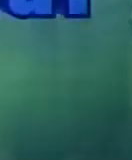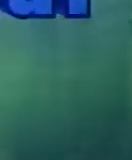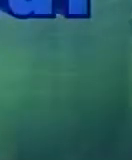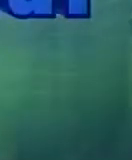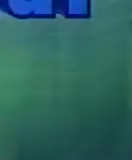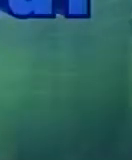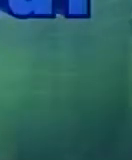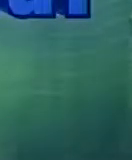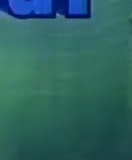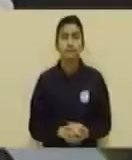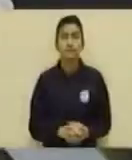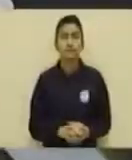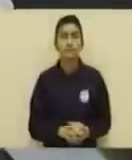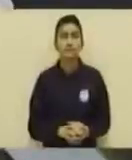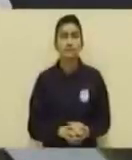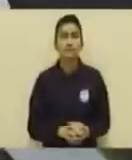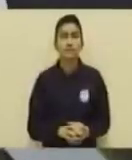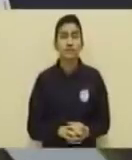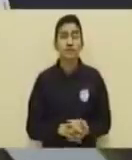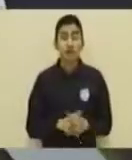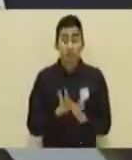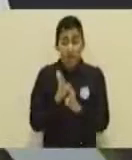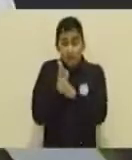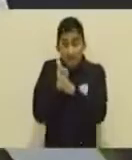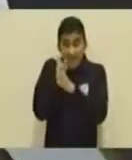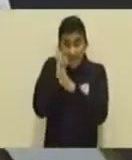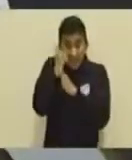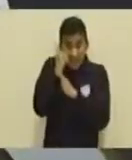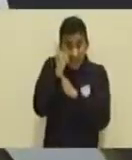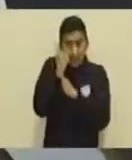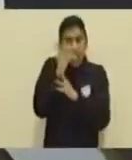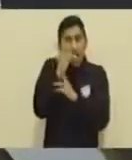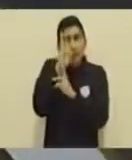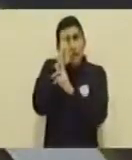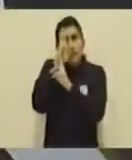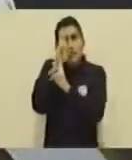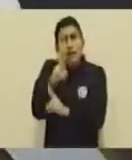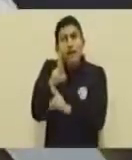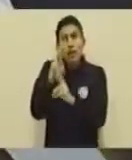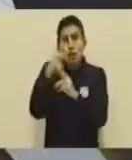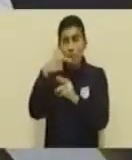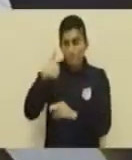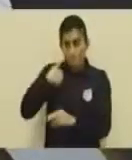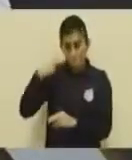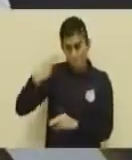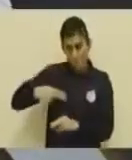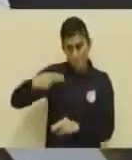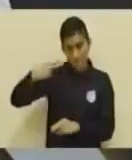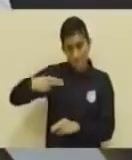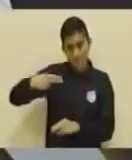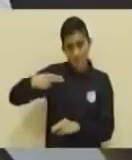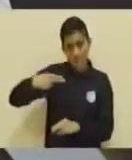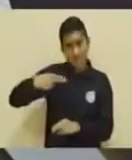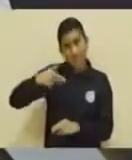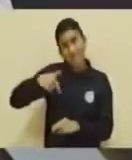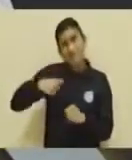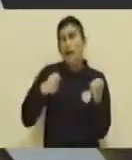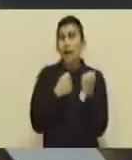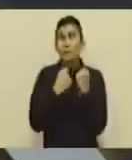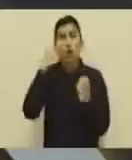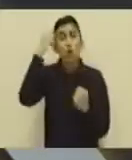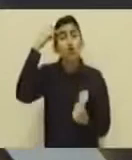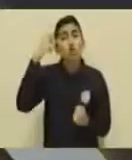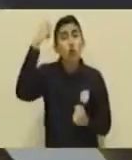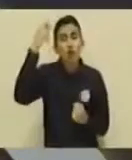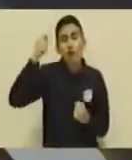Apoyo psicosocial. La fidelidad es un acto de respeto hacia ti mismo. Bienvenidos al segmento de apoyo psicosocial.